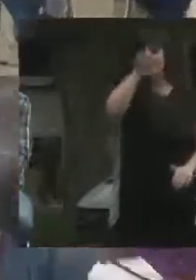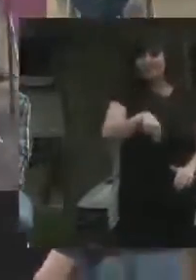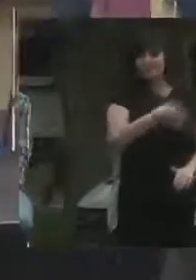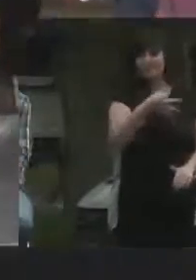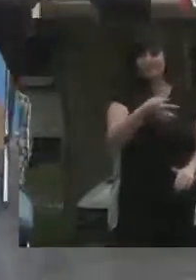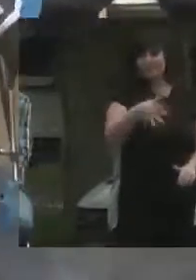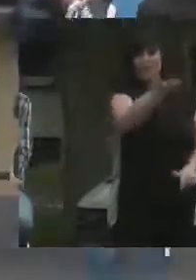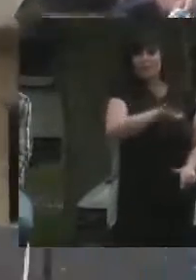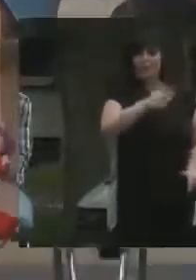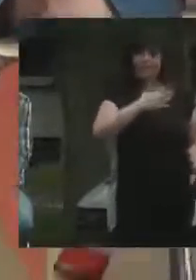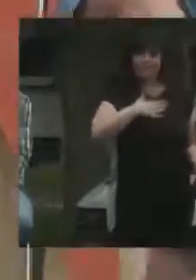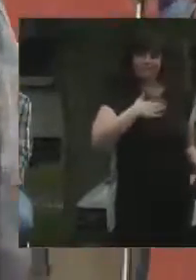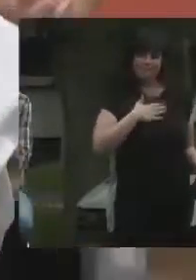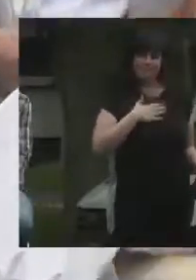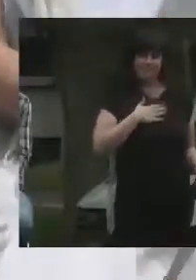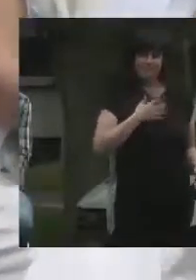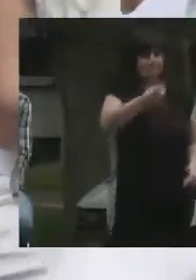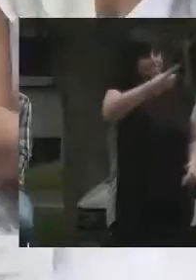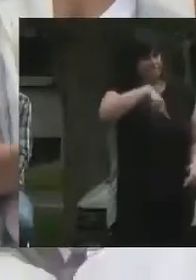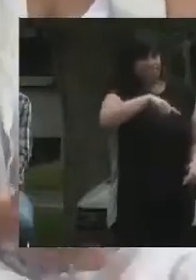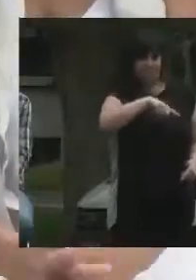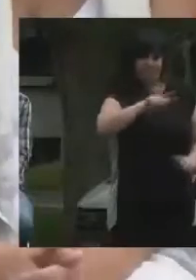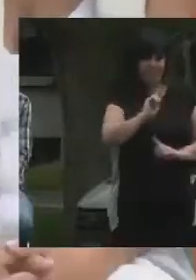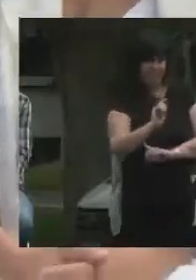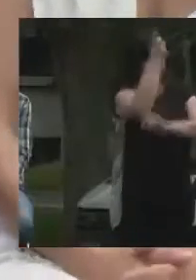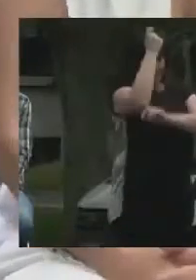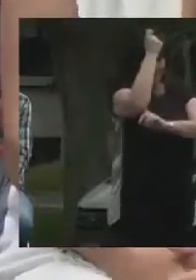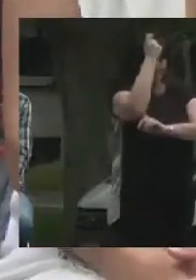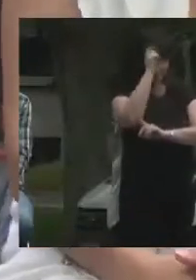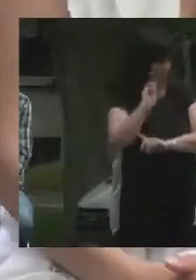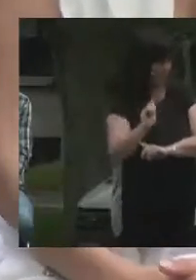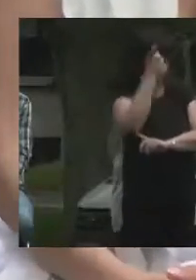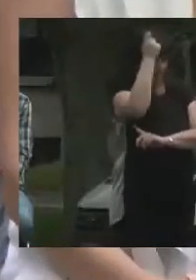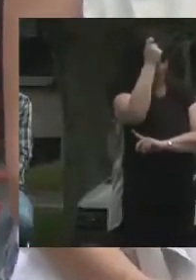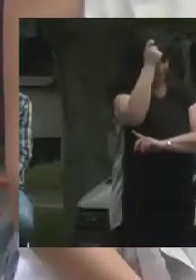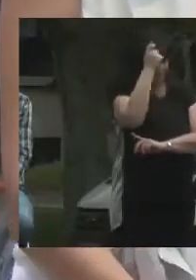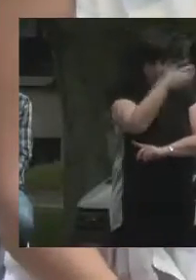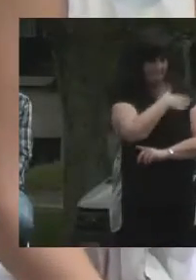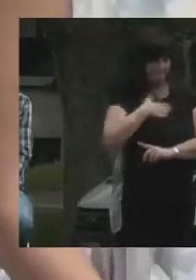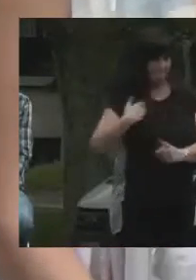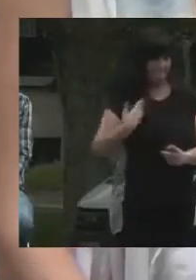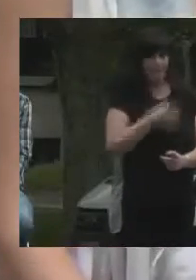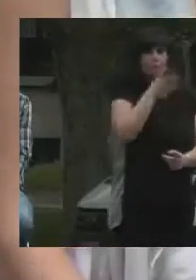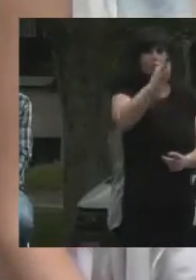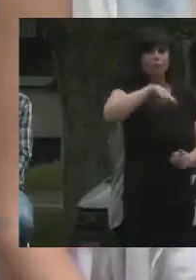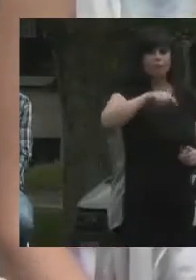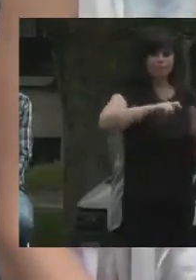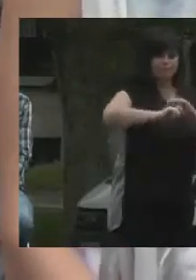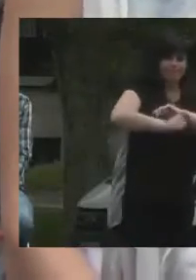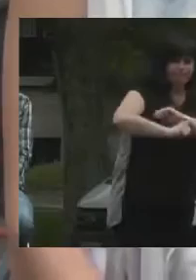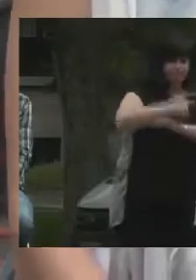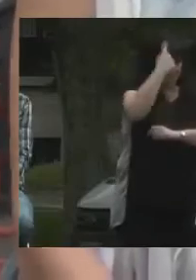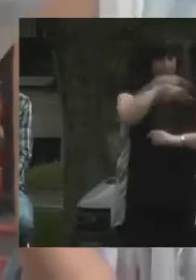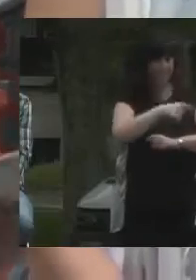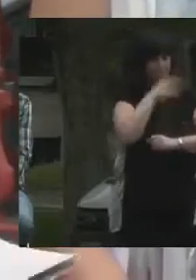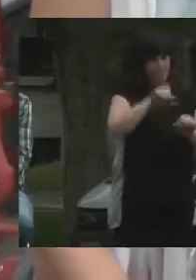circunscripción, imos a sair a gañar. Imos a sair a gañar porque, ademais, Sabemos como facelo, dimos mostras xa no